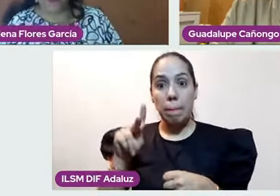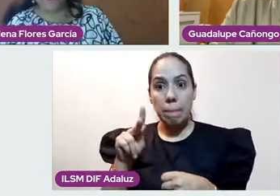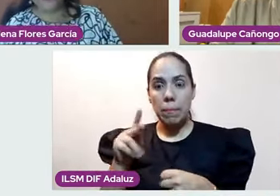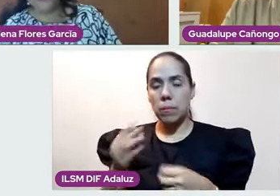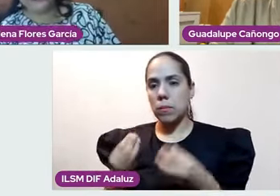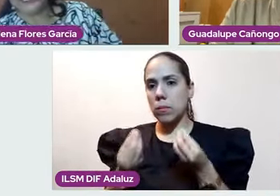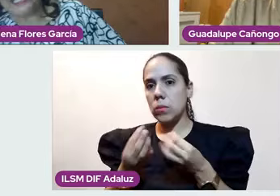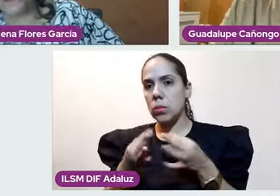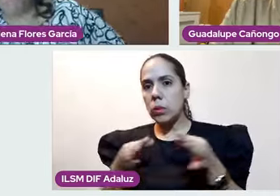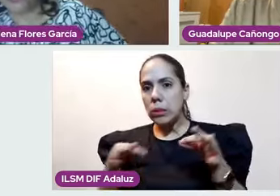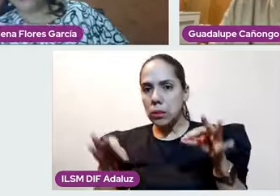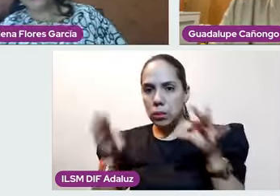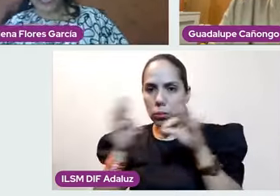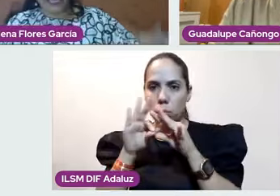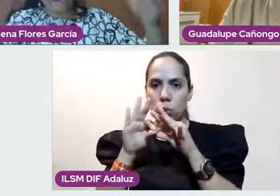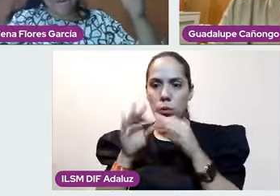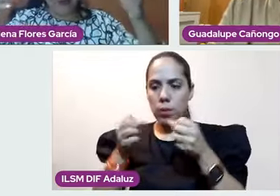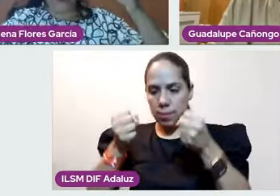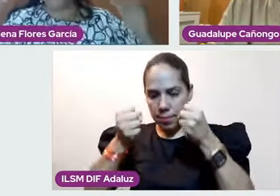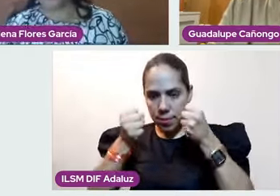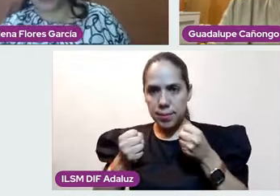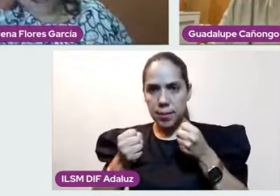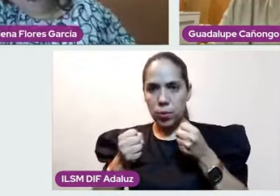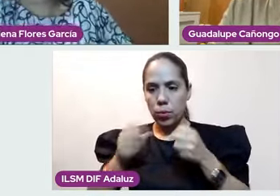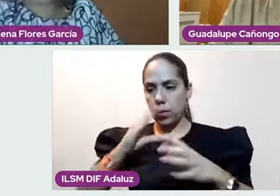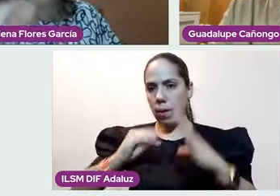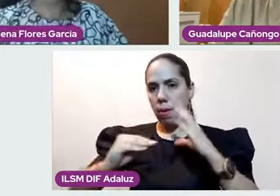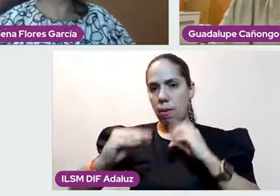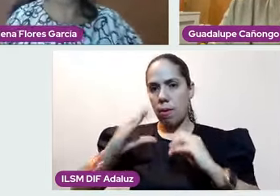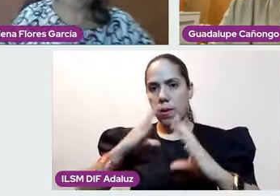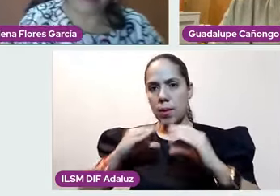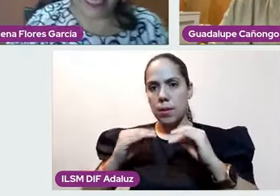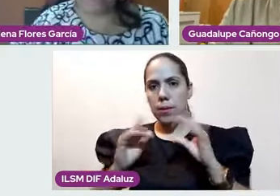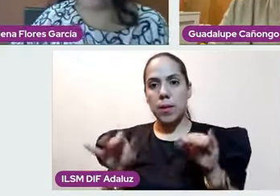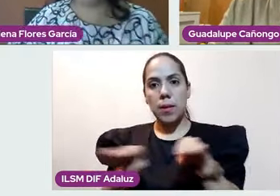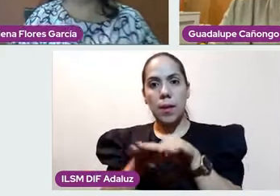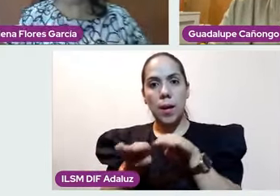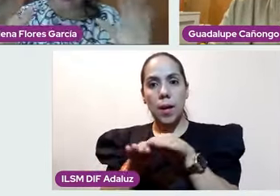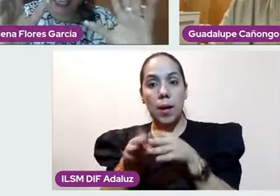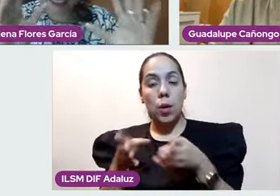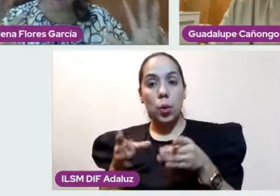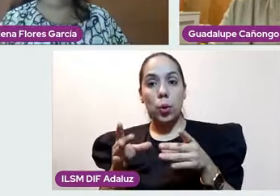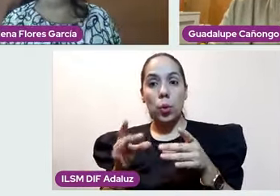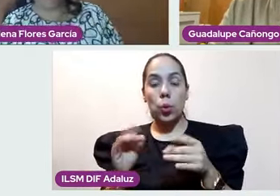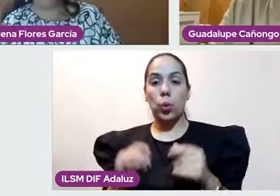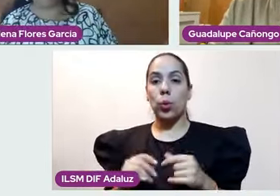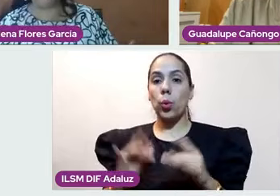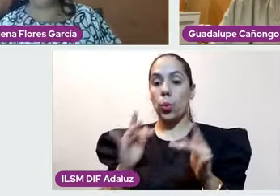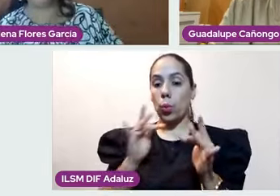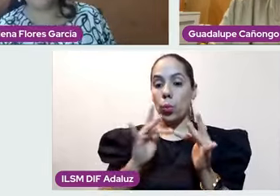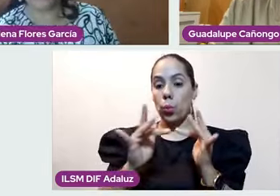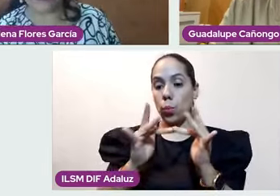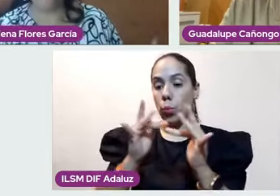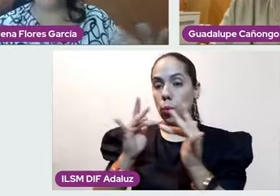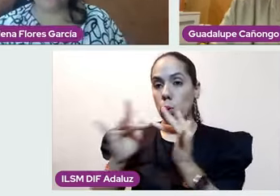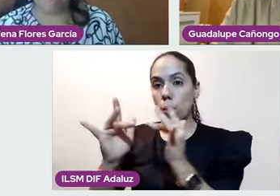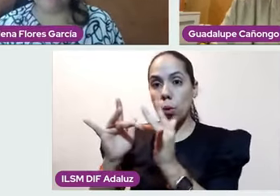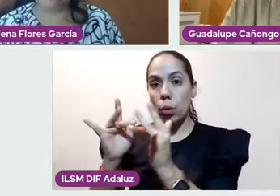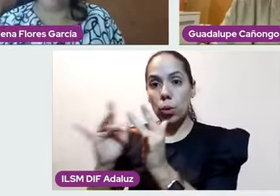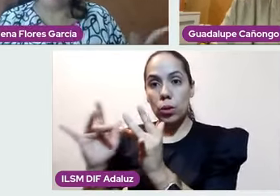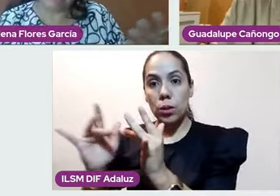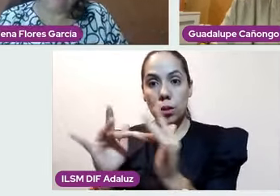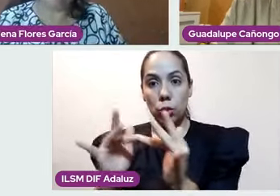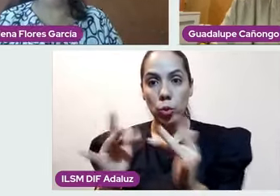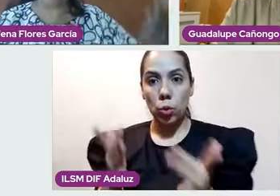¿no? Maestra, me gustaría ahora abonar este momento, si me lo permites, en los